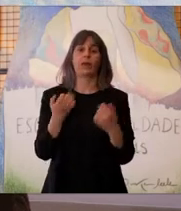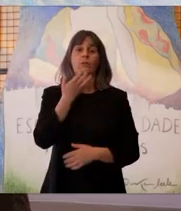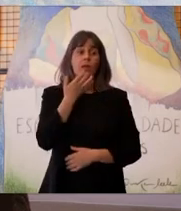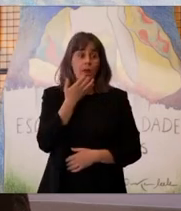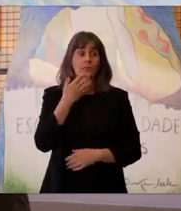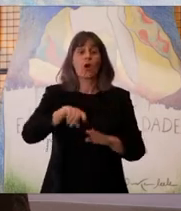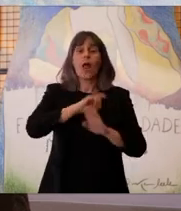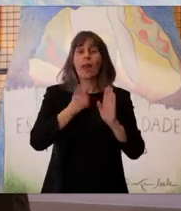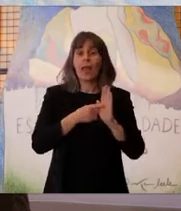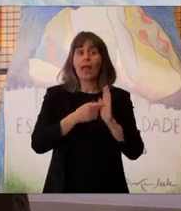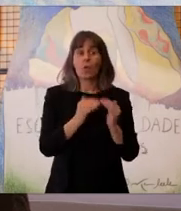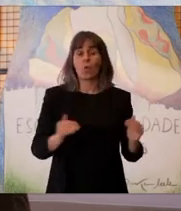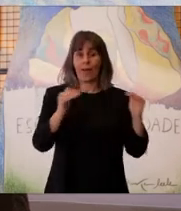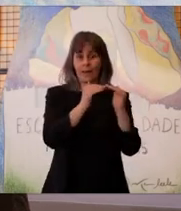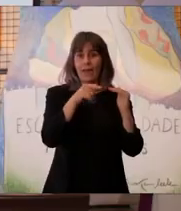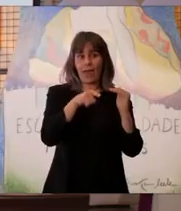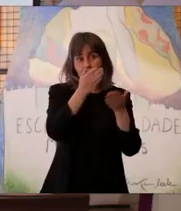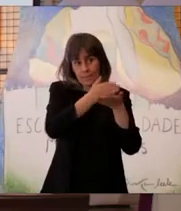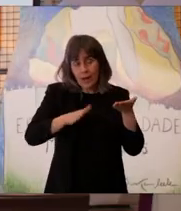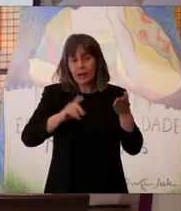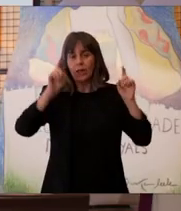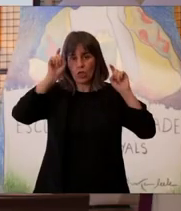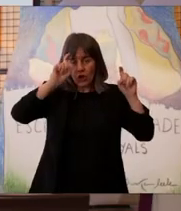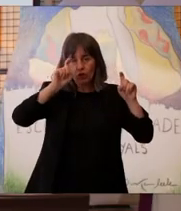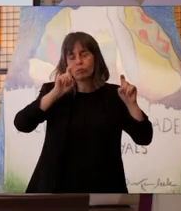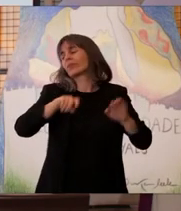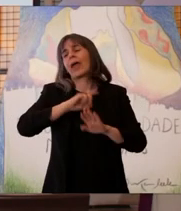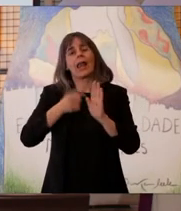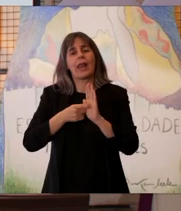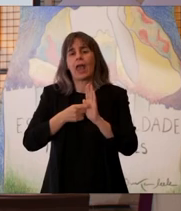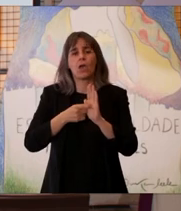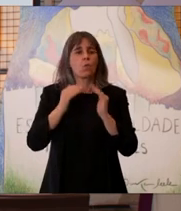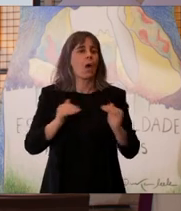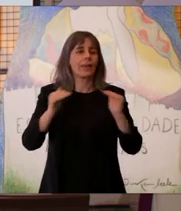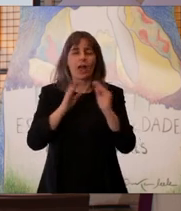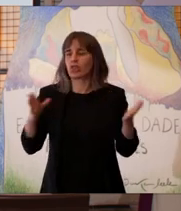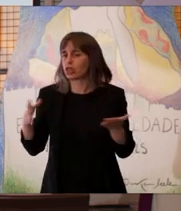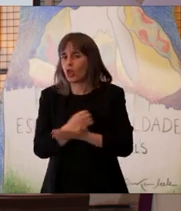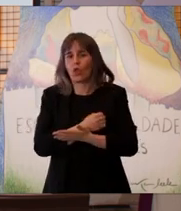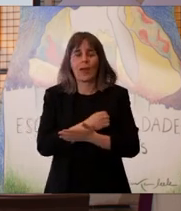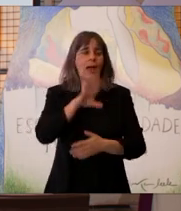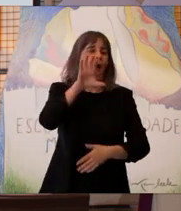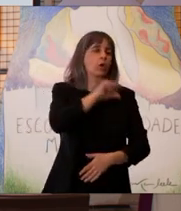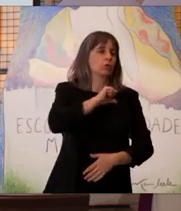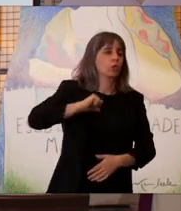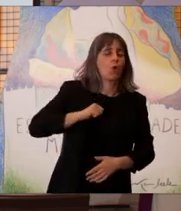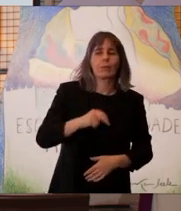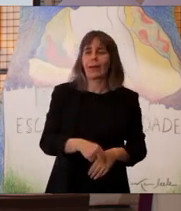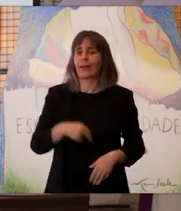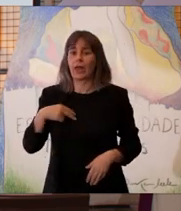hablabas de la parte de Educación bueno las leyes de igualdad todas ellas las autonómicas la general todo tiene